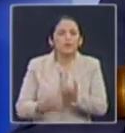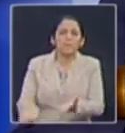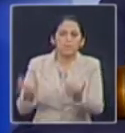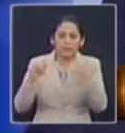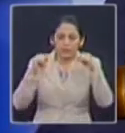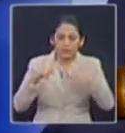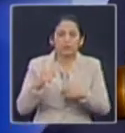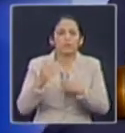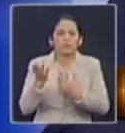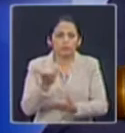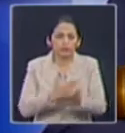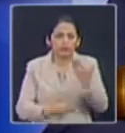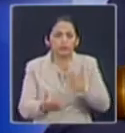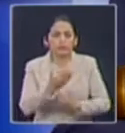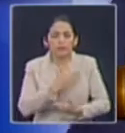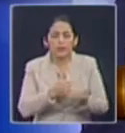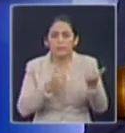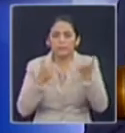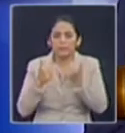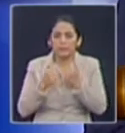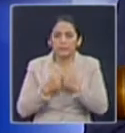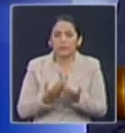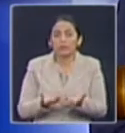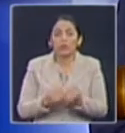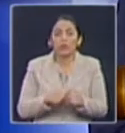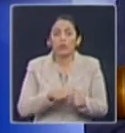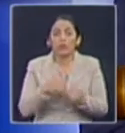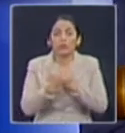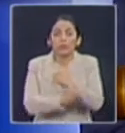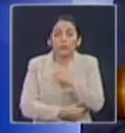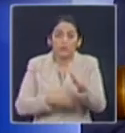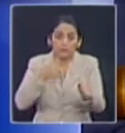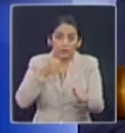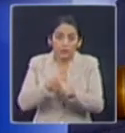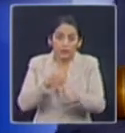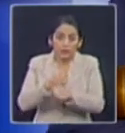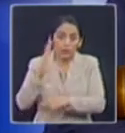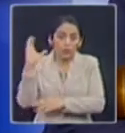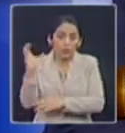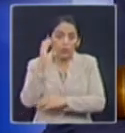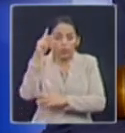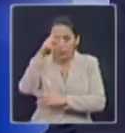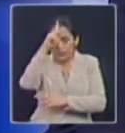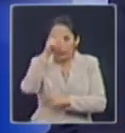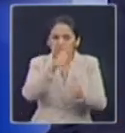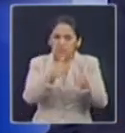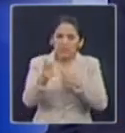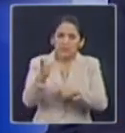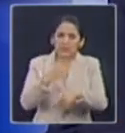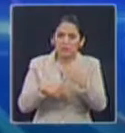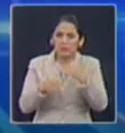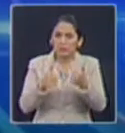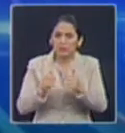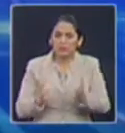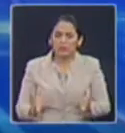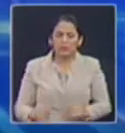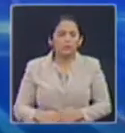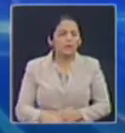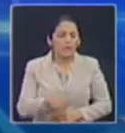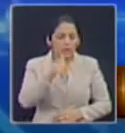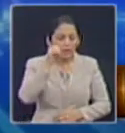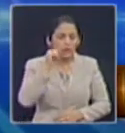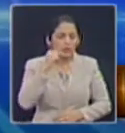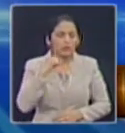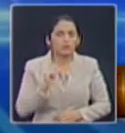crecimiento económico como se ha logrado en países vecinos que no están muy lejos, como Colombia y Perú. Claro, ayer conversaba con el